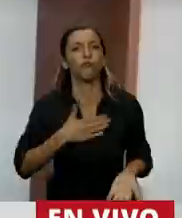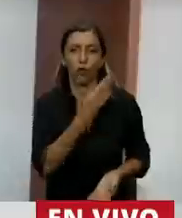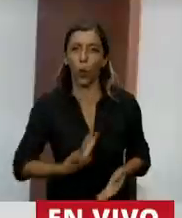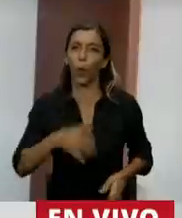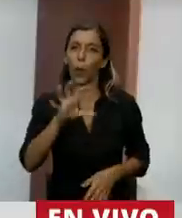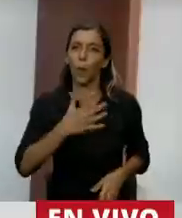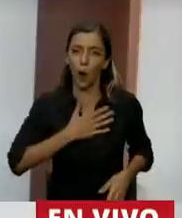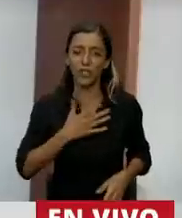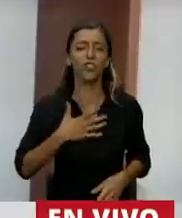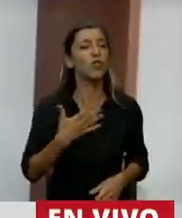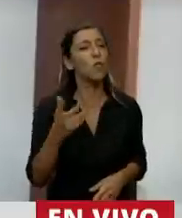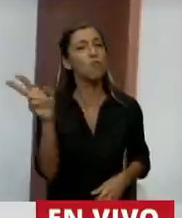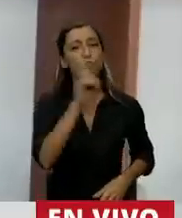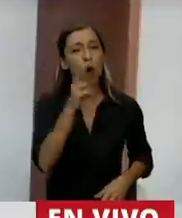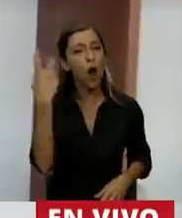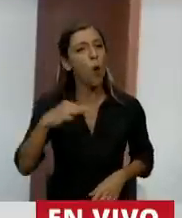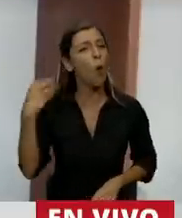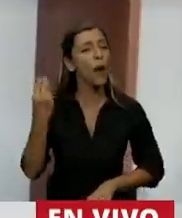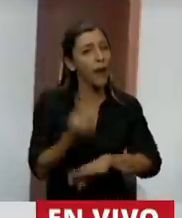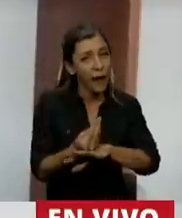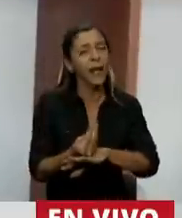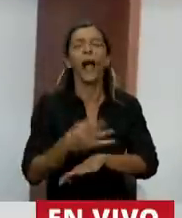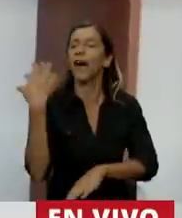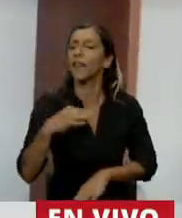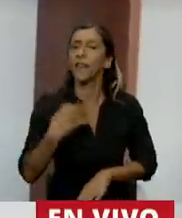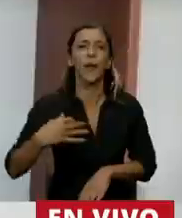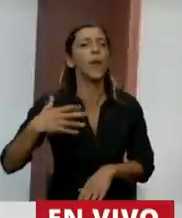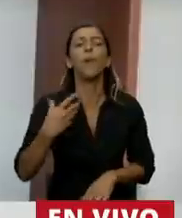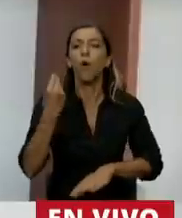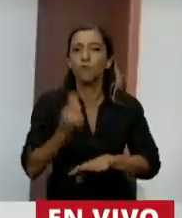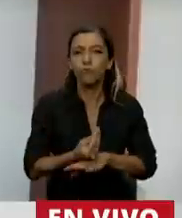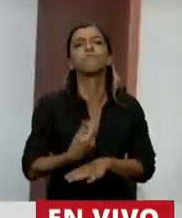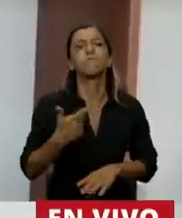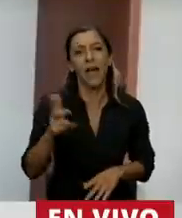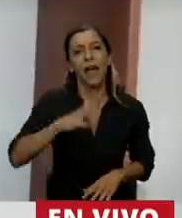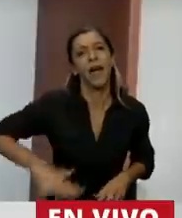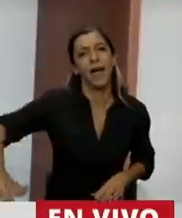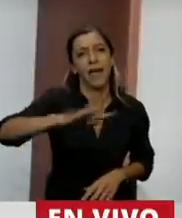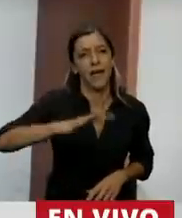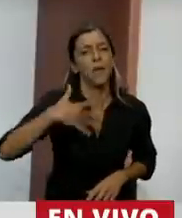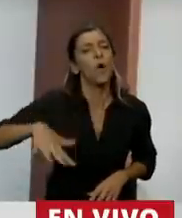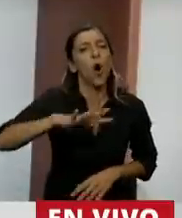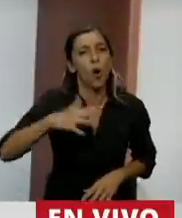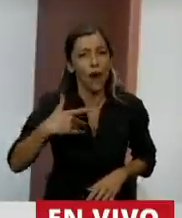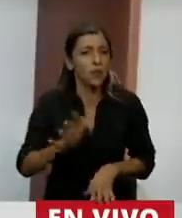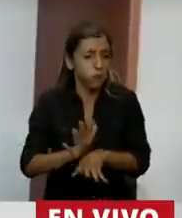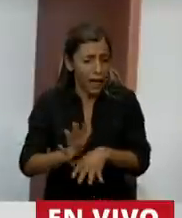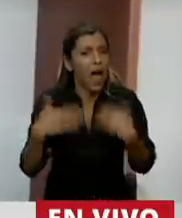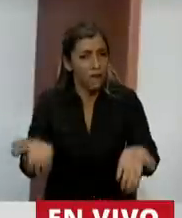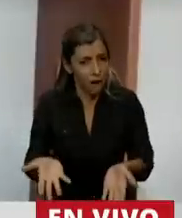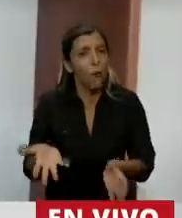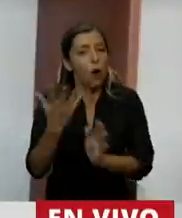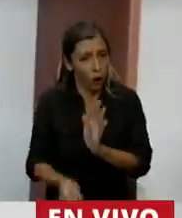mujer, tengo el derecho y el deber de representar al sector de la población riojana que está a favor de esta